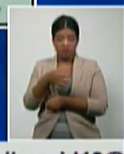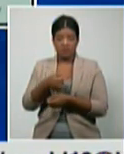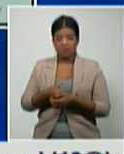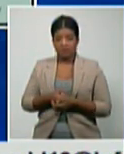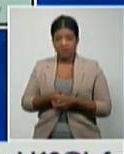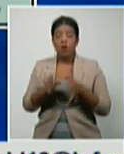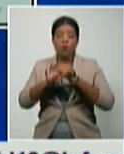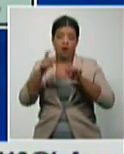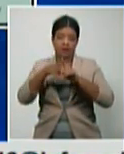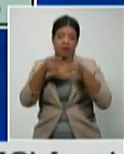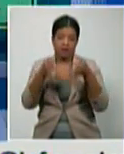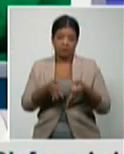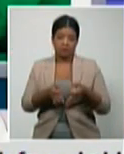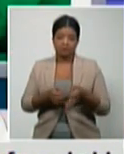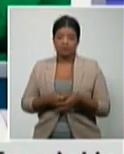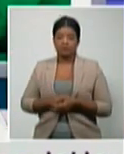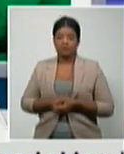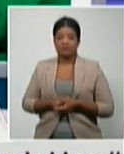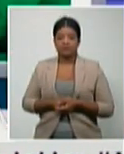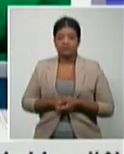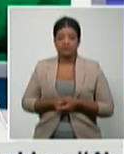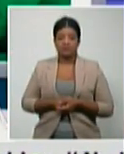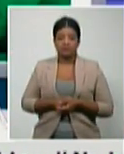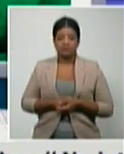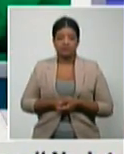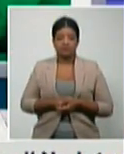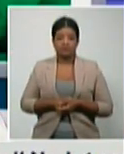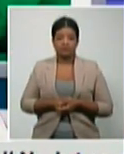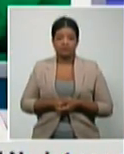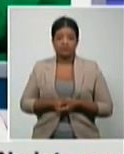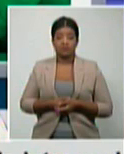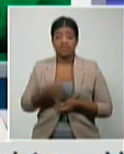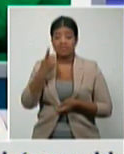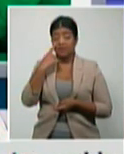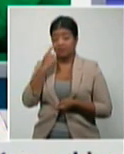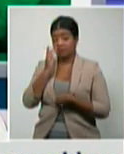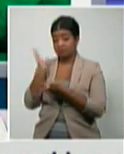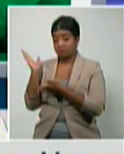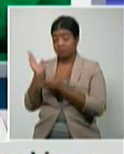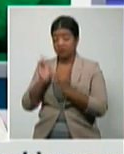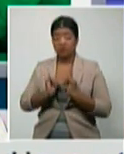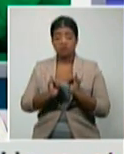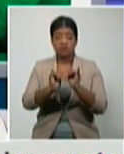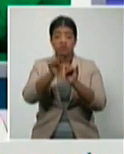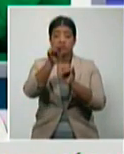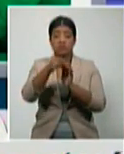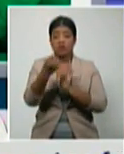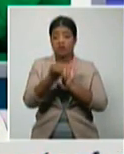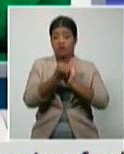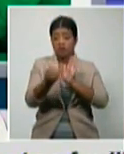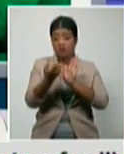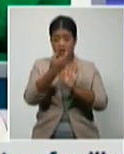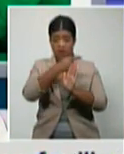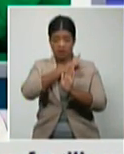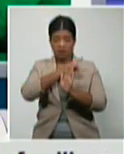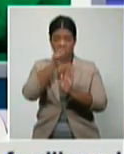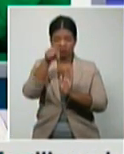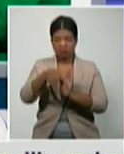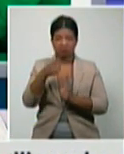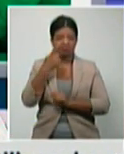Cabecera. Con este comportamiento de los casos confirmados ayer, pues vamos a ver